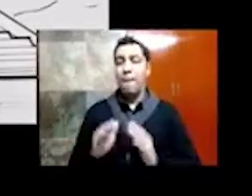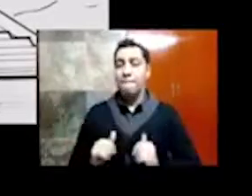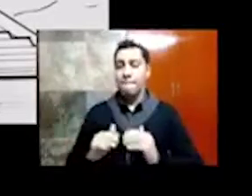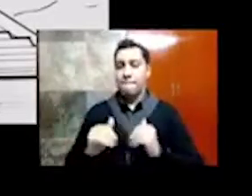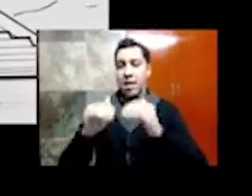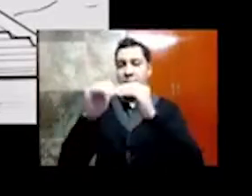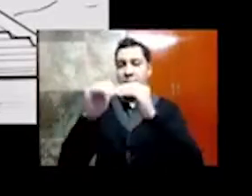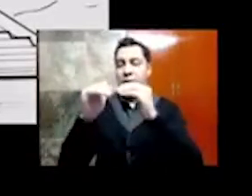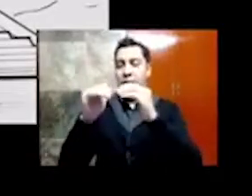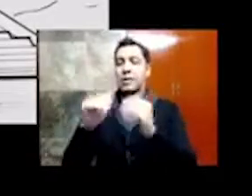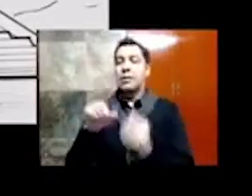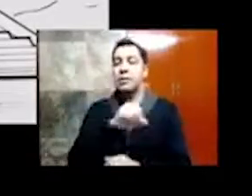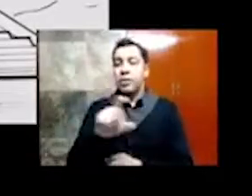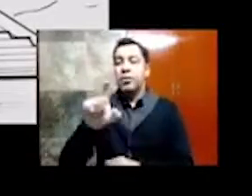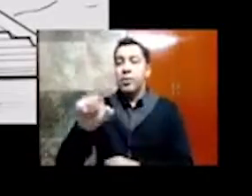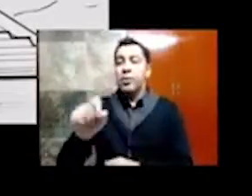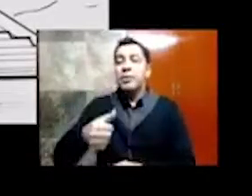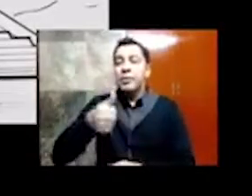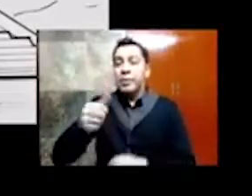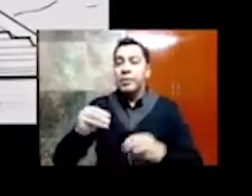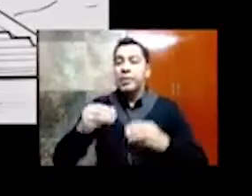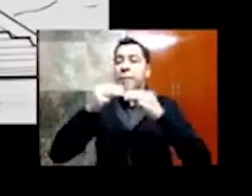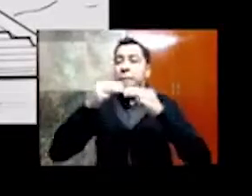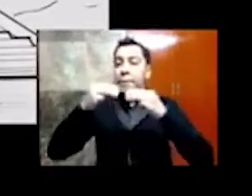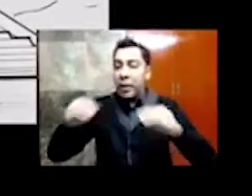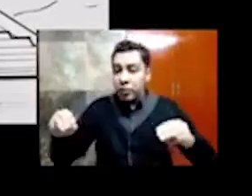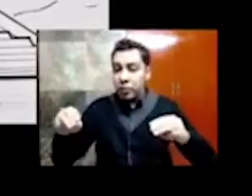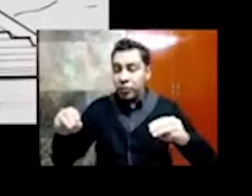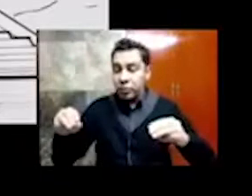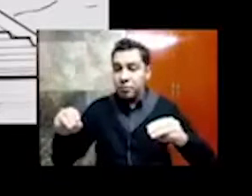abajo, la gran pirámide